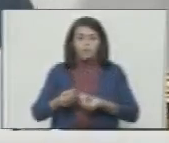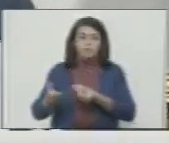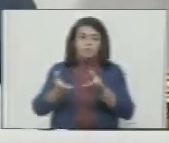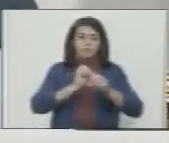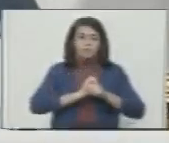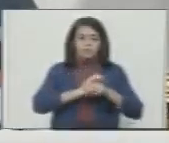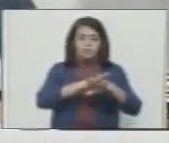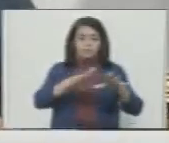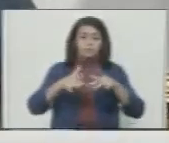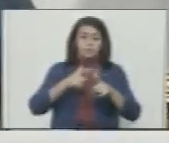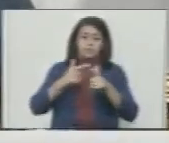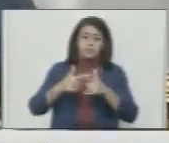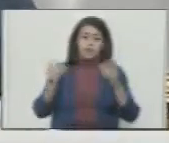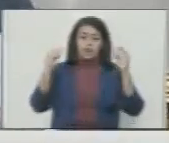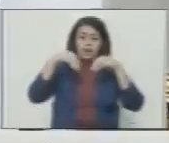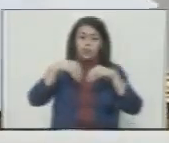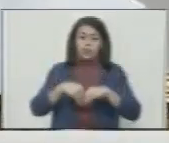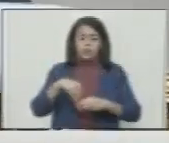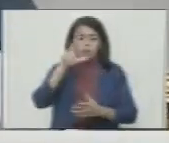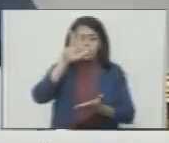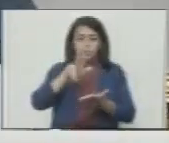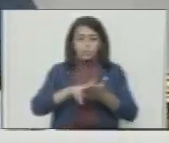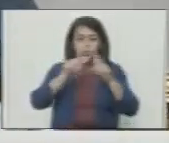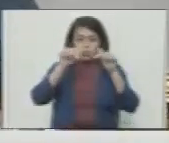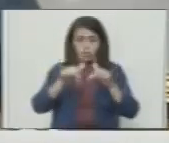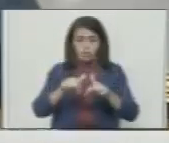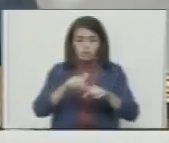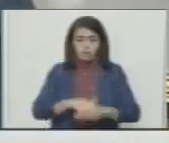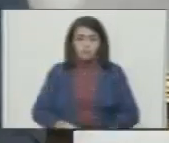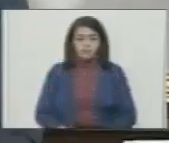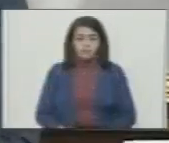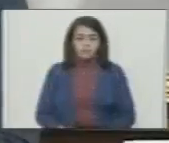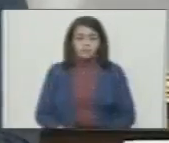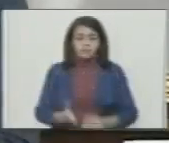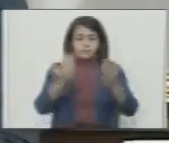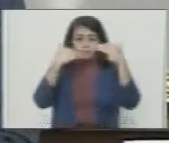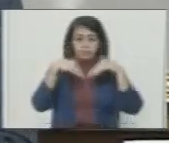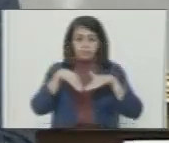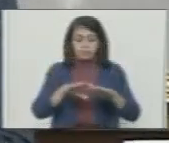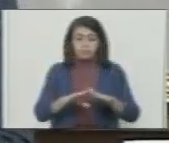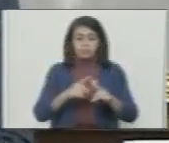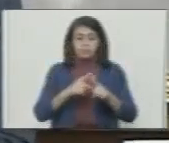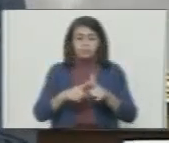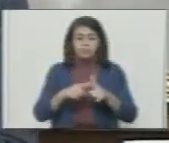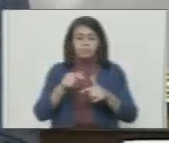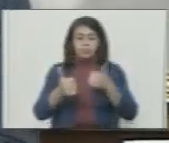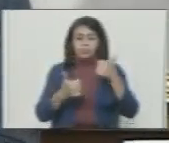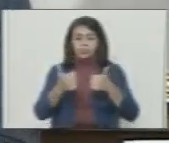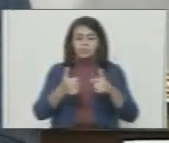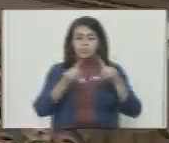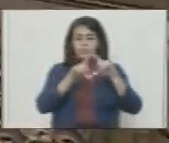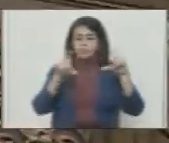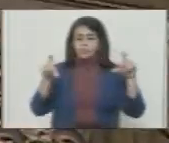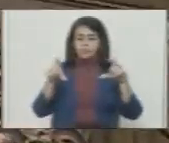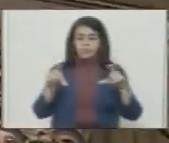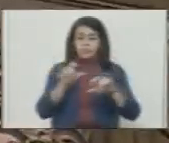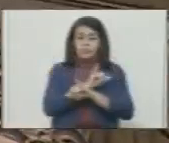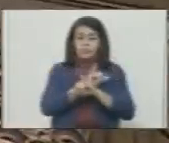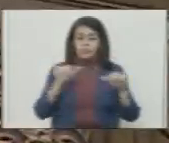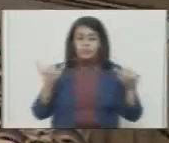posibles, el tenor del acuerdo aprobado el día de hoy. Siguiente punto del orden del día, ciudadana